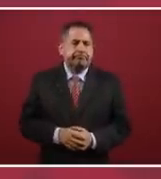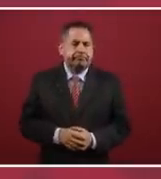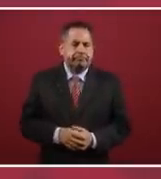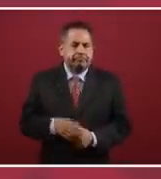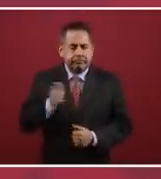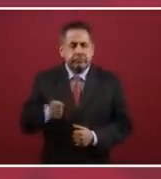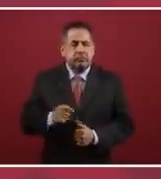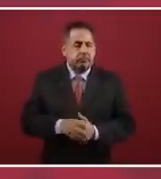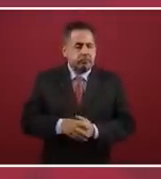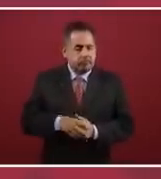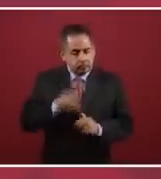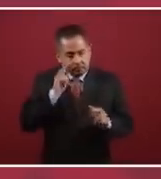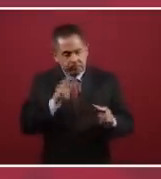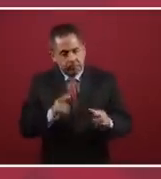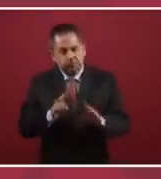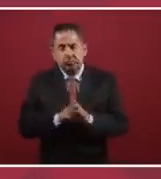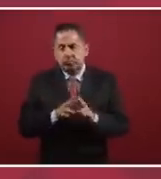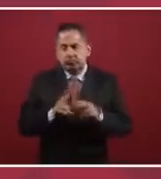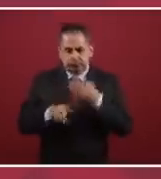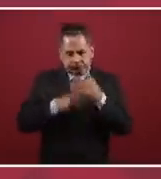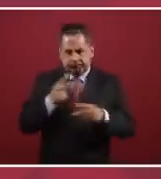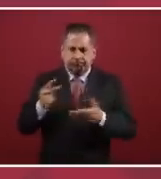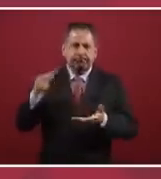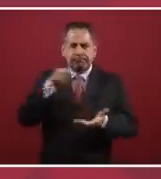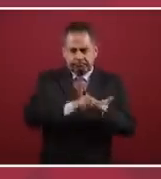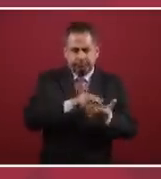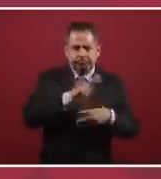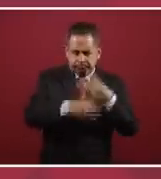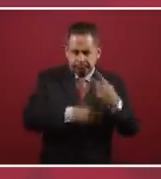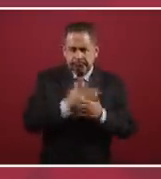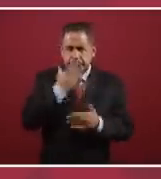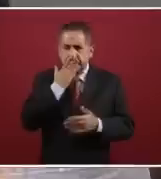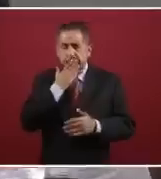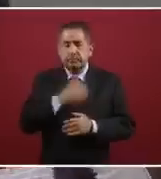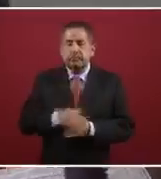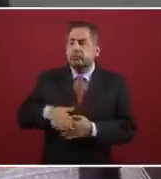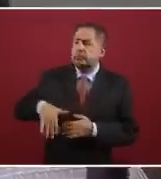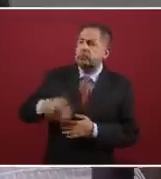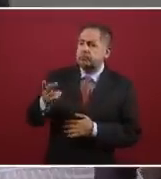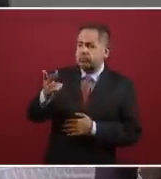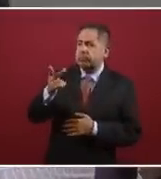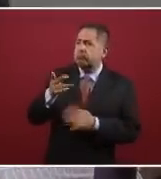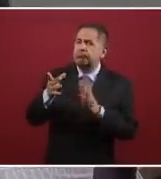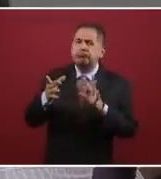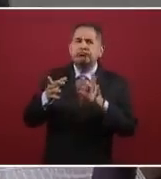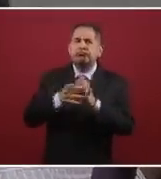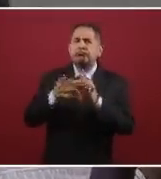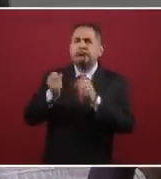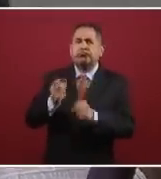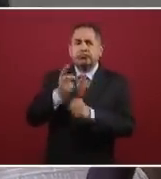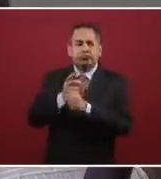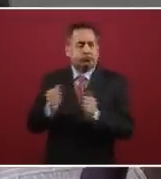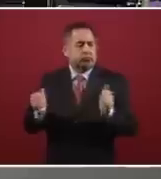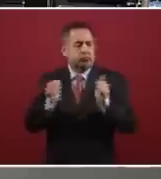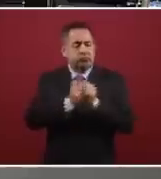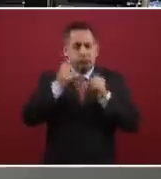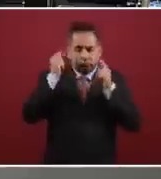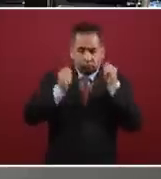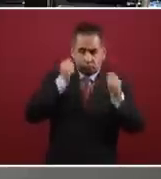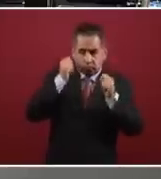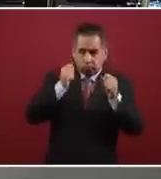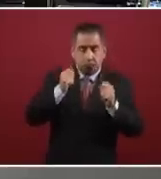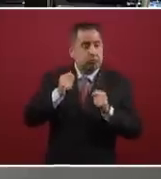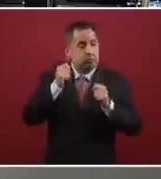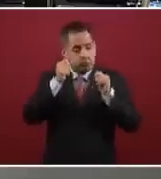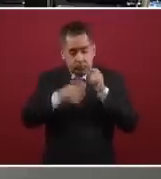Estamos atentos. Entonces, vamos a estar allá, en Sonora. Le mencionaba que está ligado seguridad con turismo. Sonora también siendo un